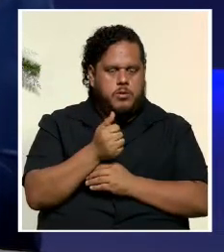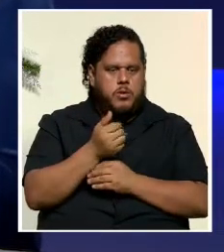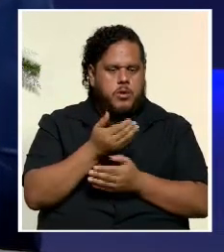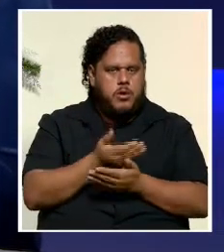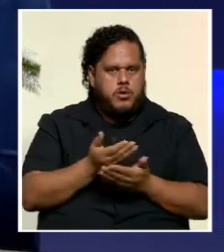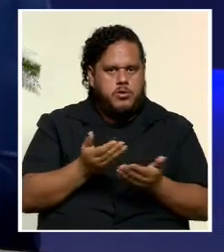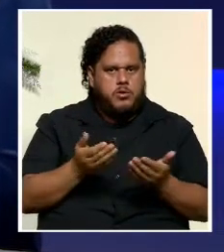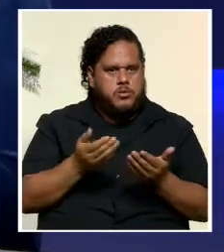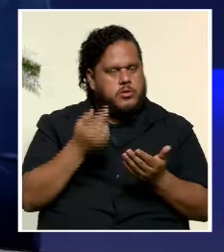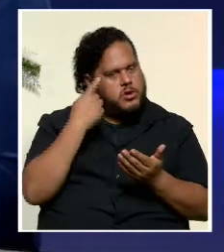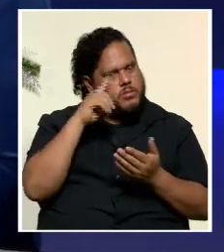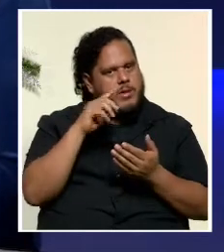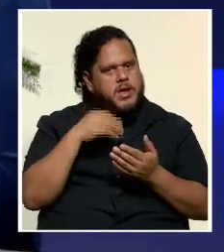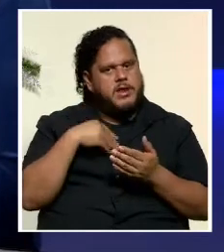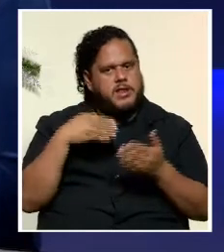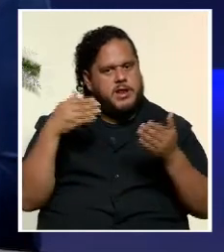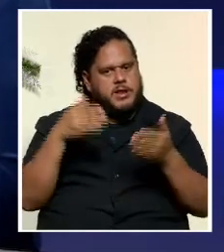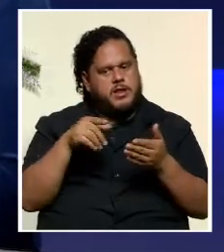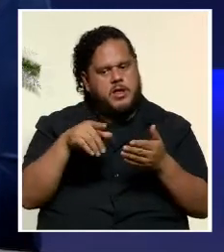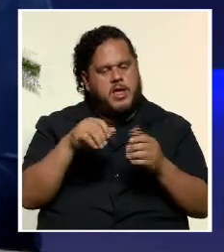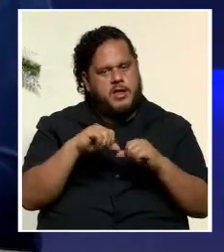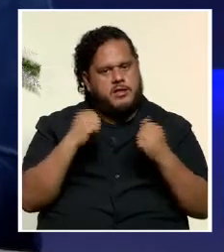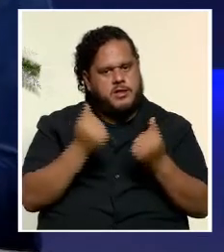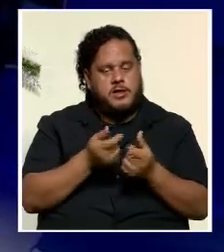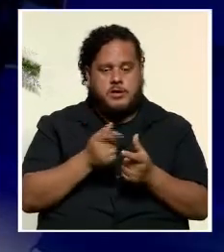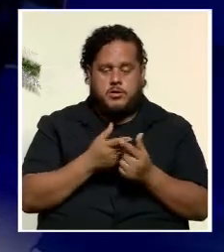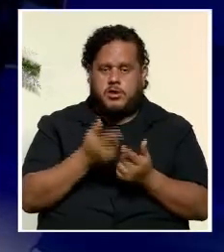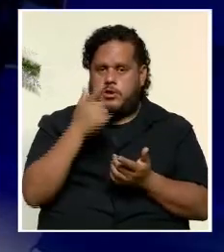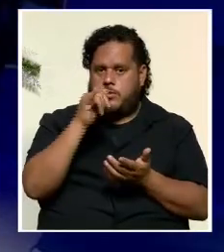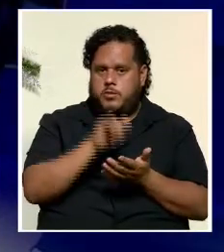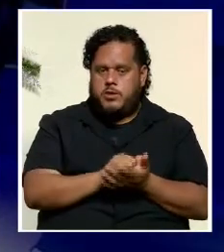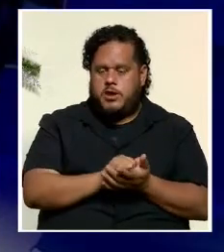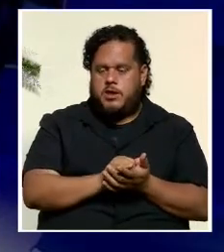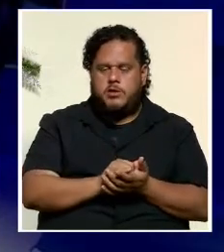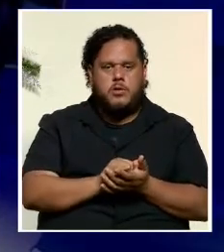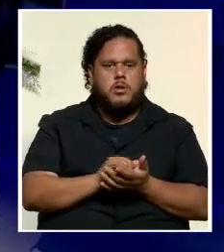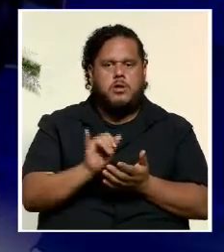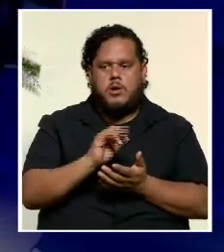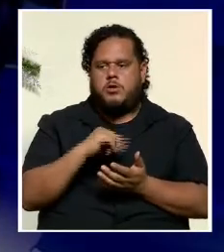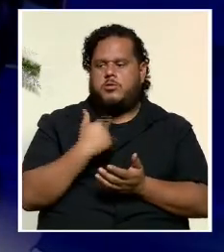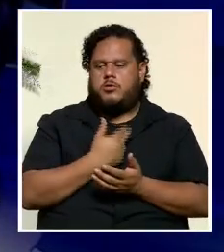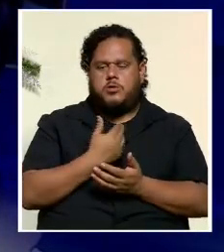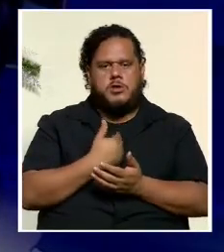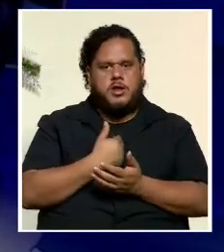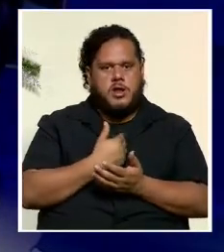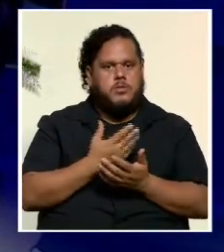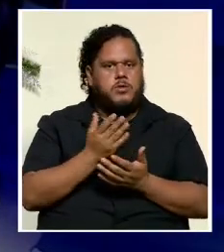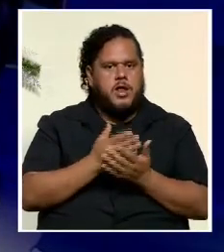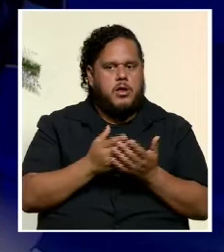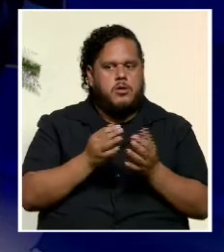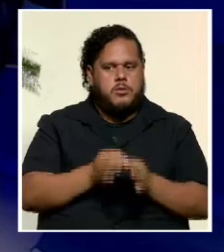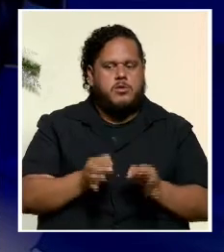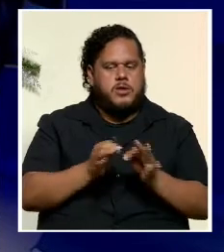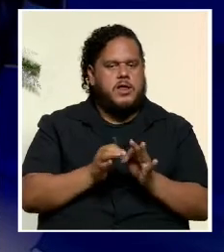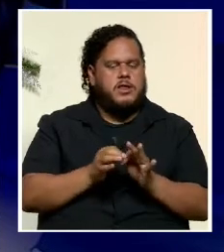recursos para ser asignados a estas áreas. Y entonces por eso es que además tenemos un rezago importante como país